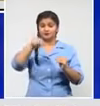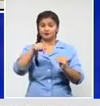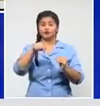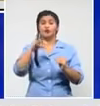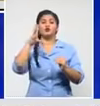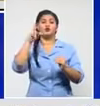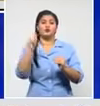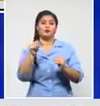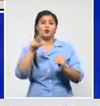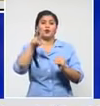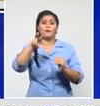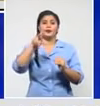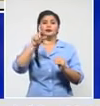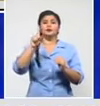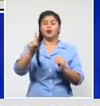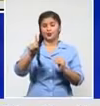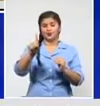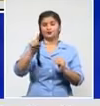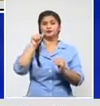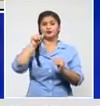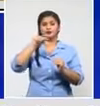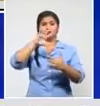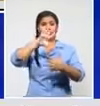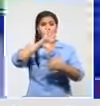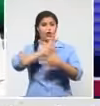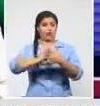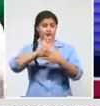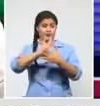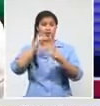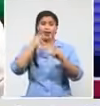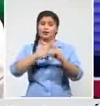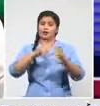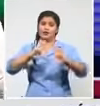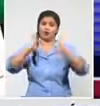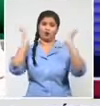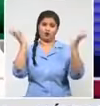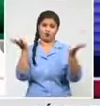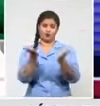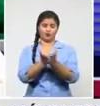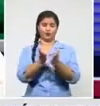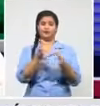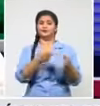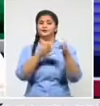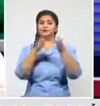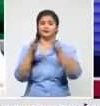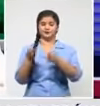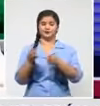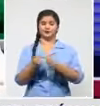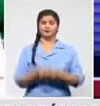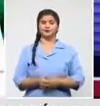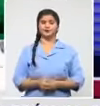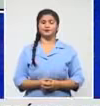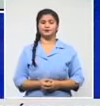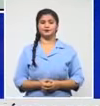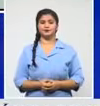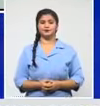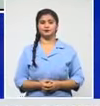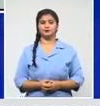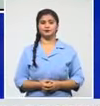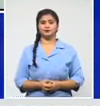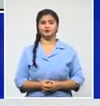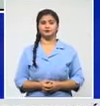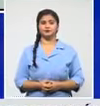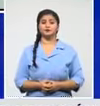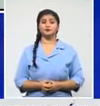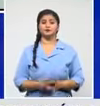número 21 en el mundo. Finalmente, un cuadro que habla por sí